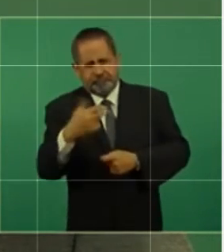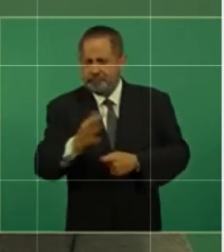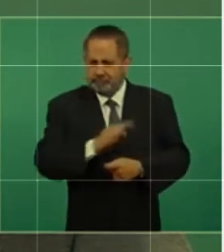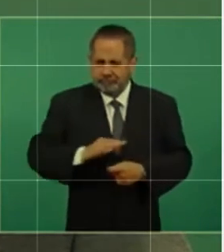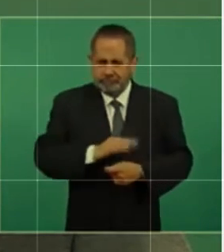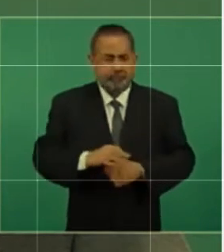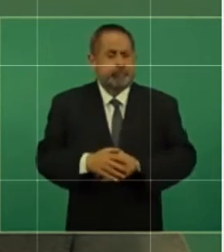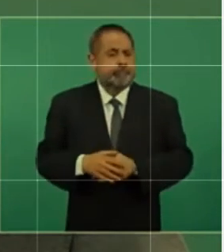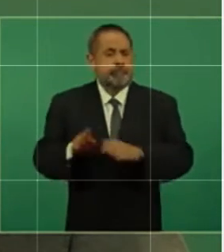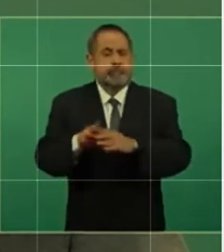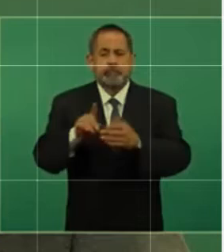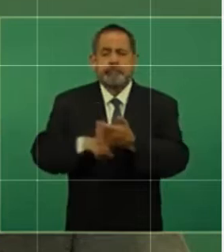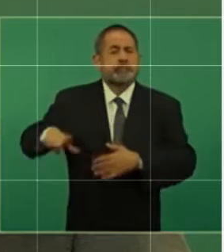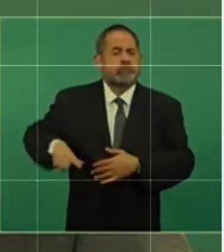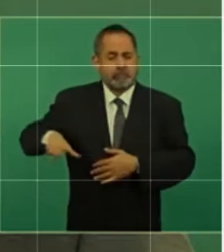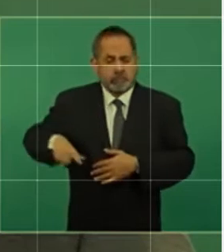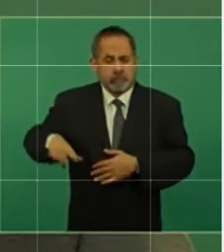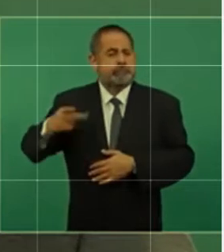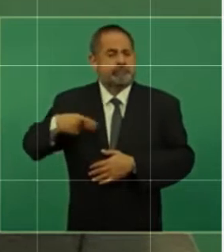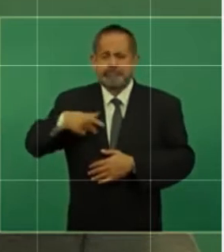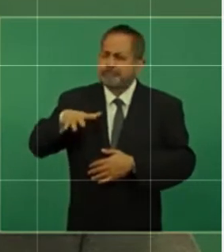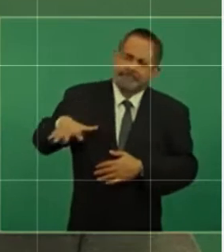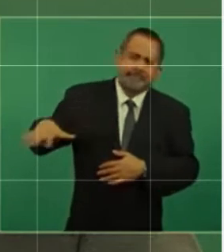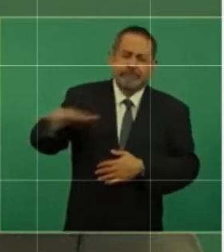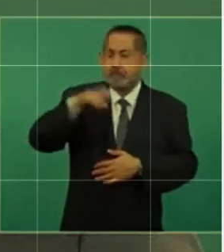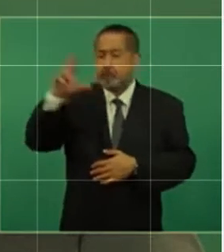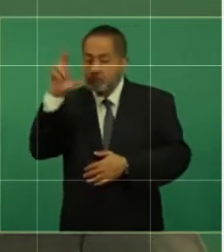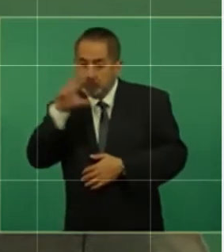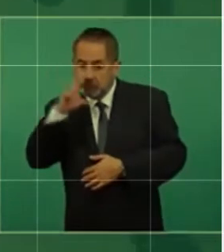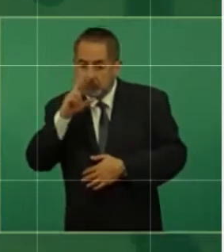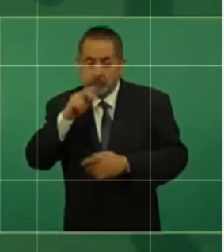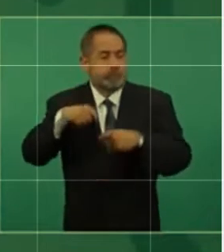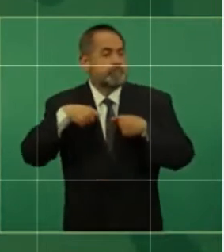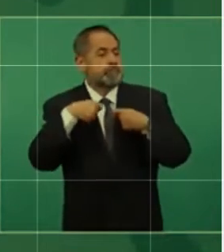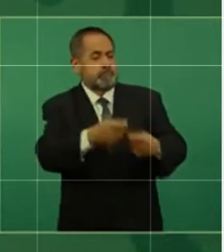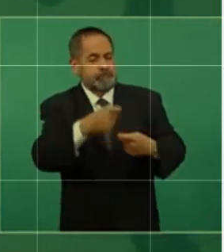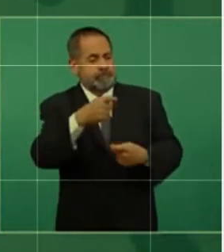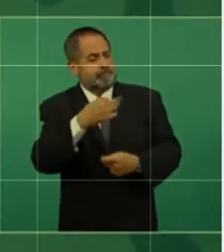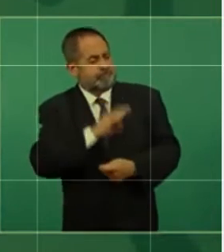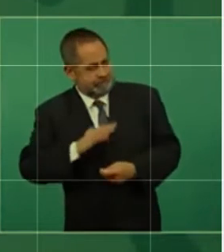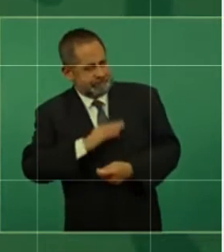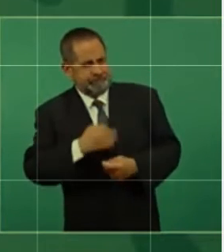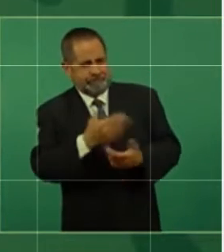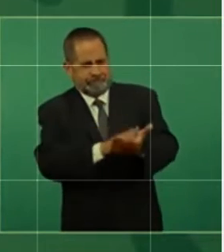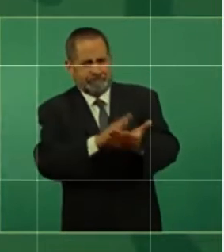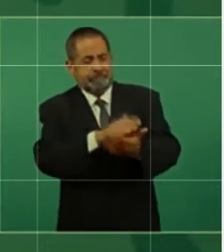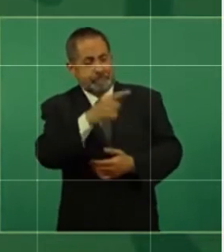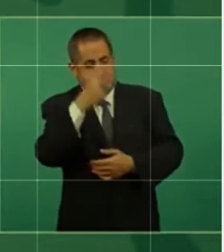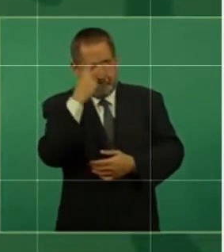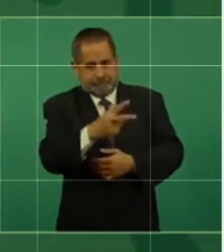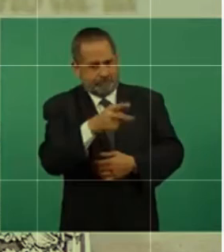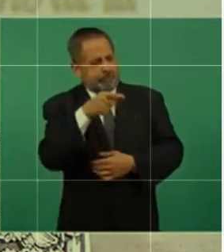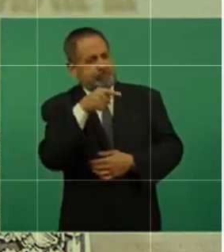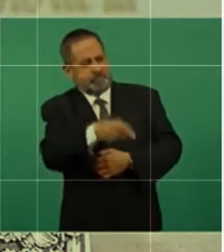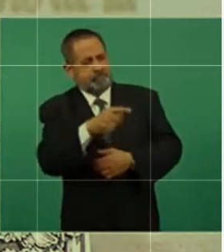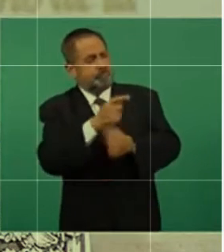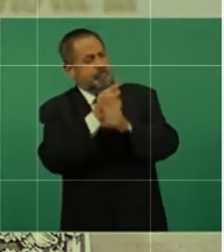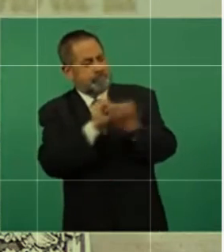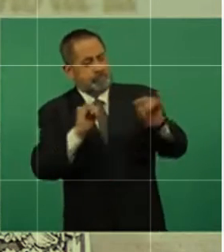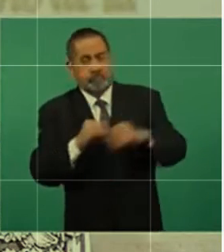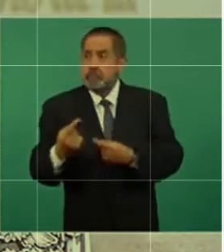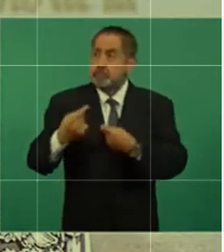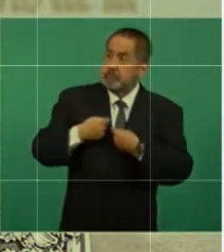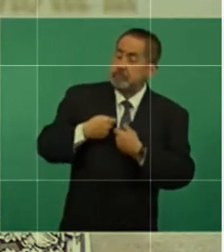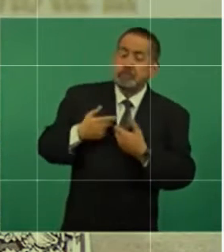gobierno y del pueblo de Rusia a México por la celebración de nuestra